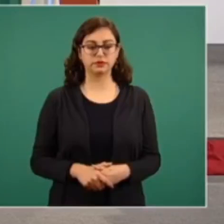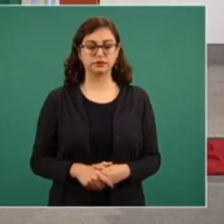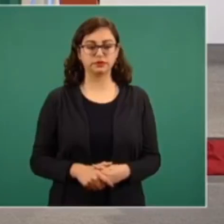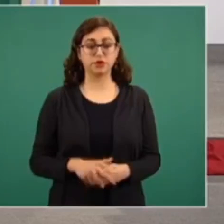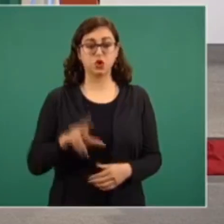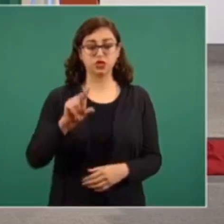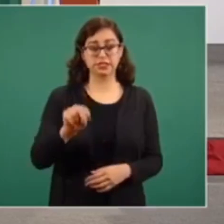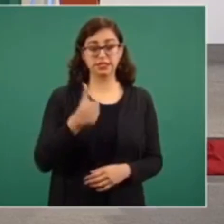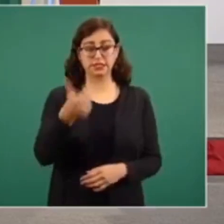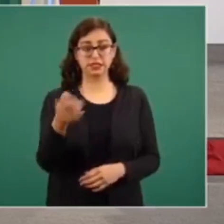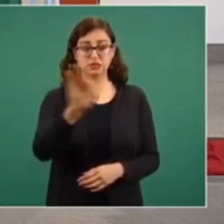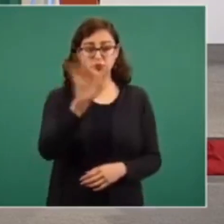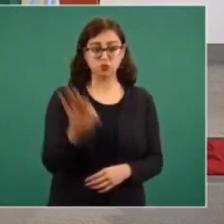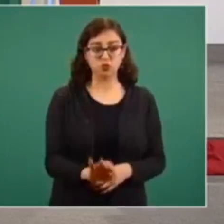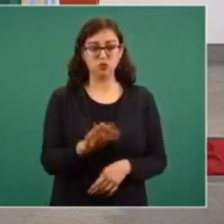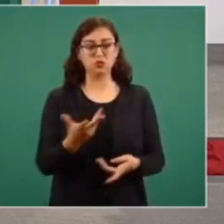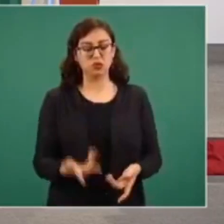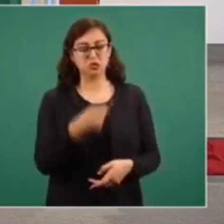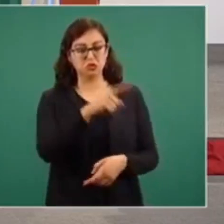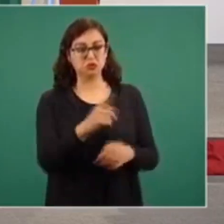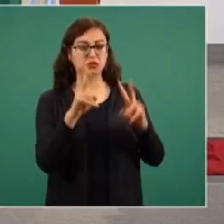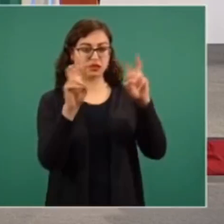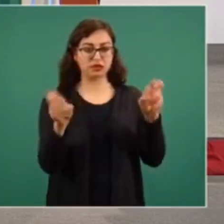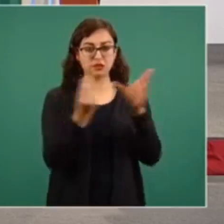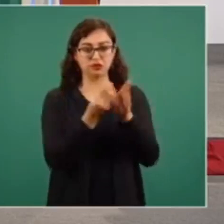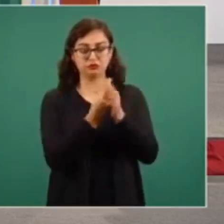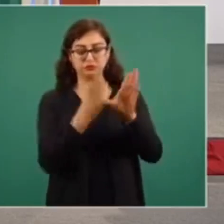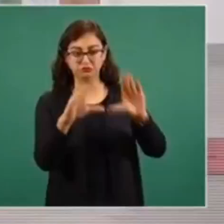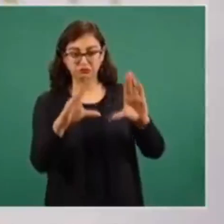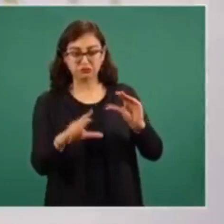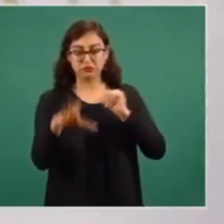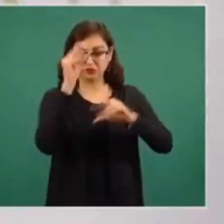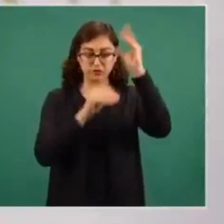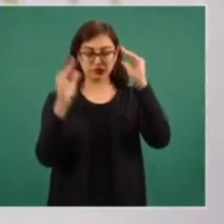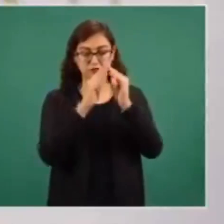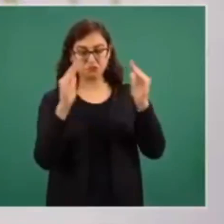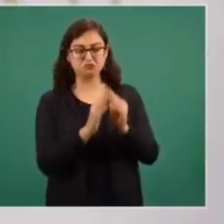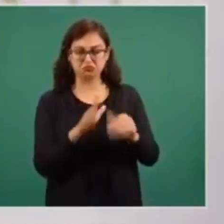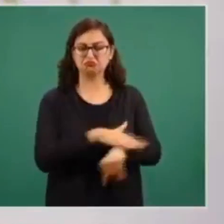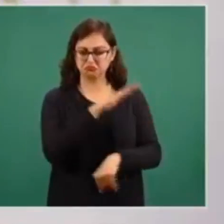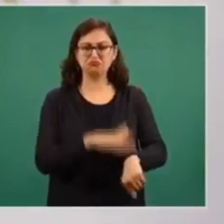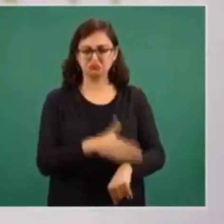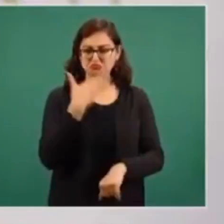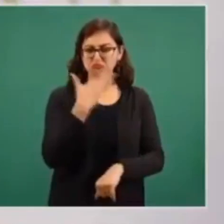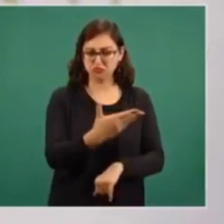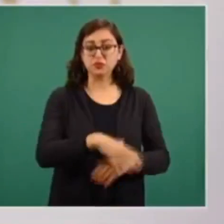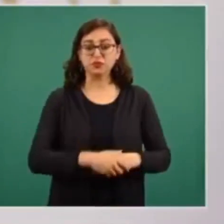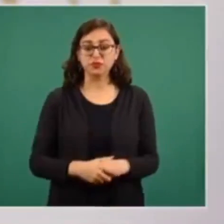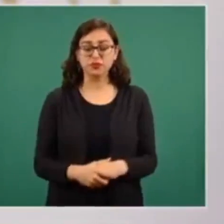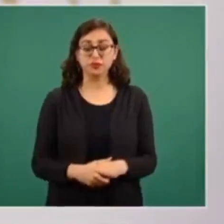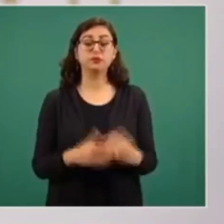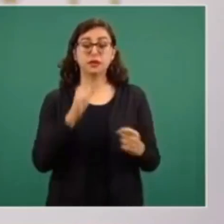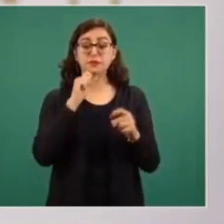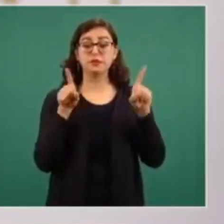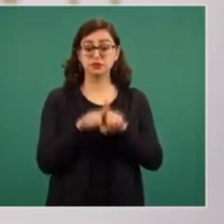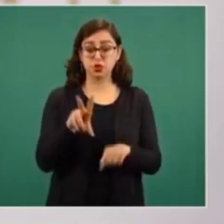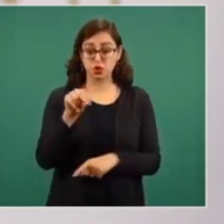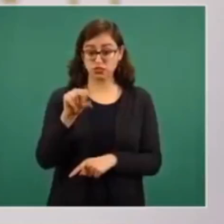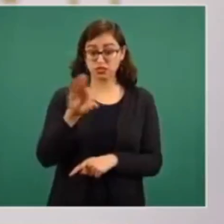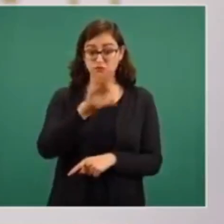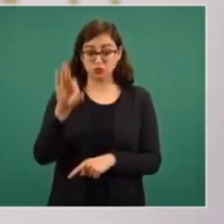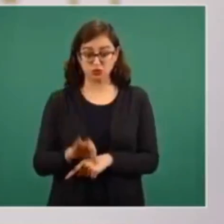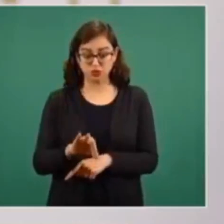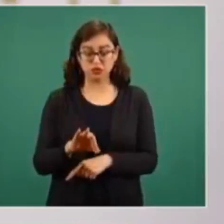86% califica entre 8 a 10 de calificación los programas de Aprende en Casa y lo siguen. Un 80% ve